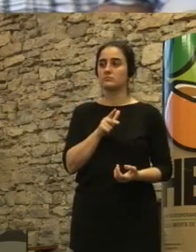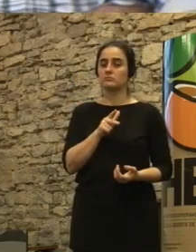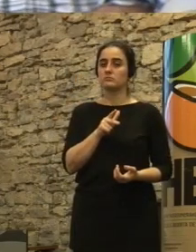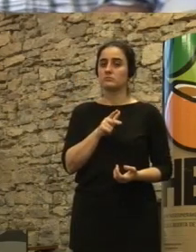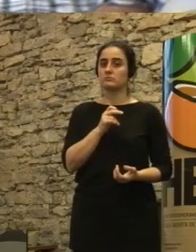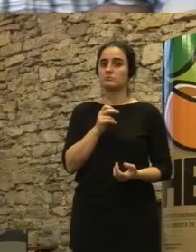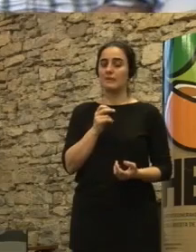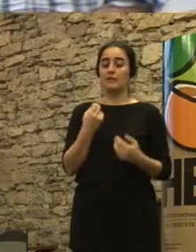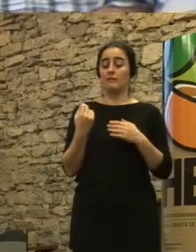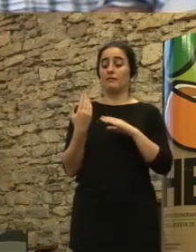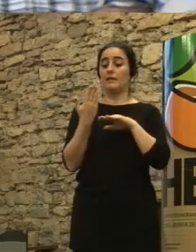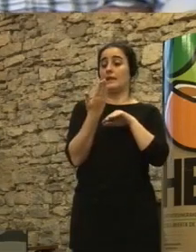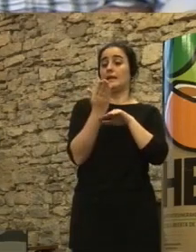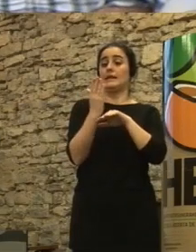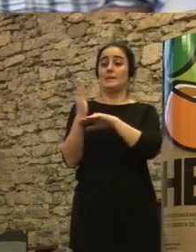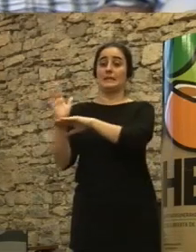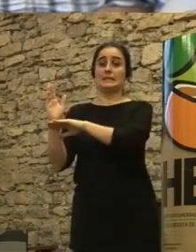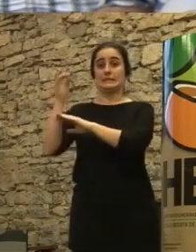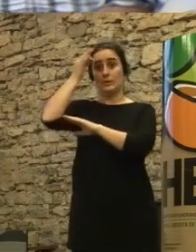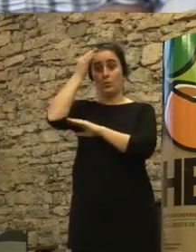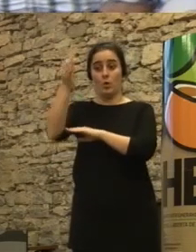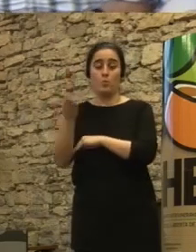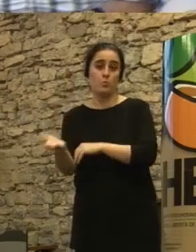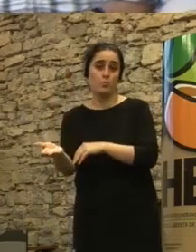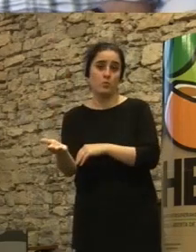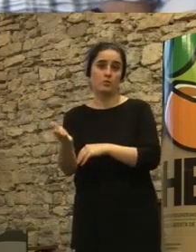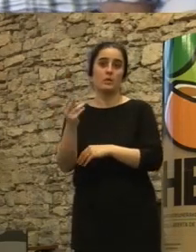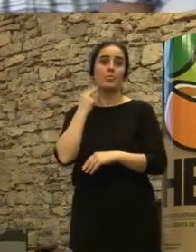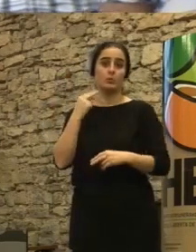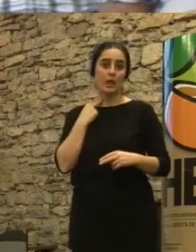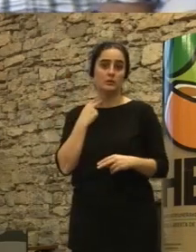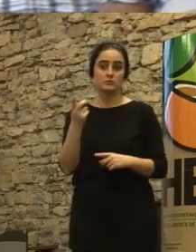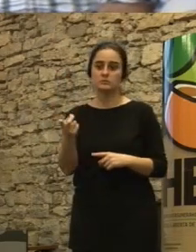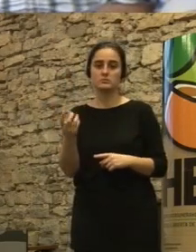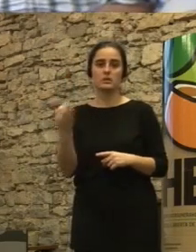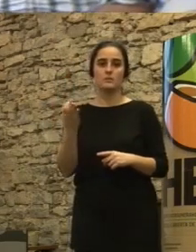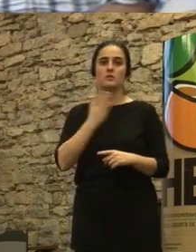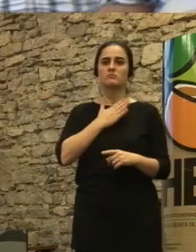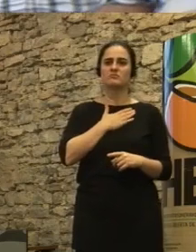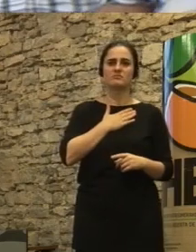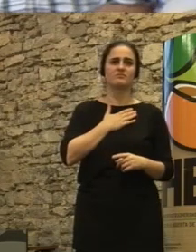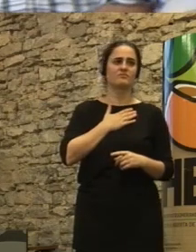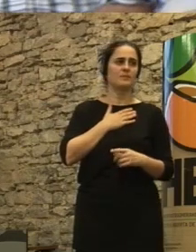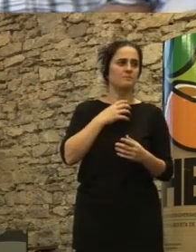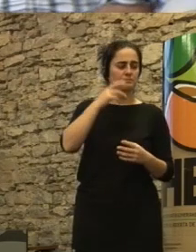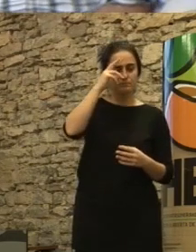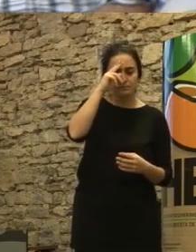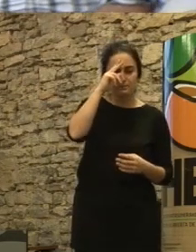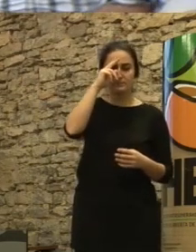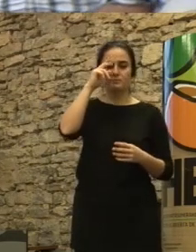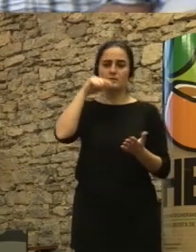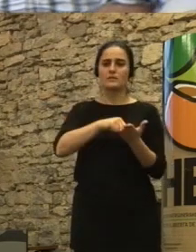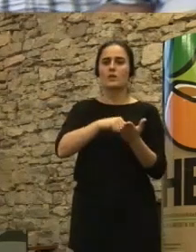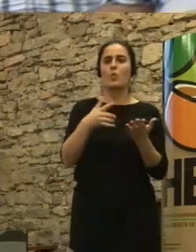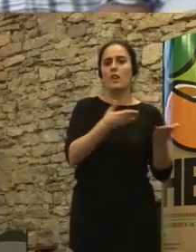los representantes del pueblo, que sea, así son los diputados, llevarles cuáles son nuestras inquietudes, cuáles son nuestras reivindicaciones, para